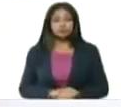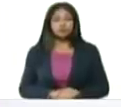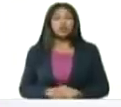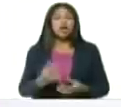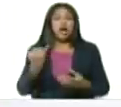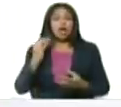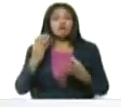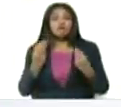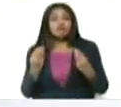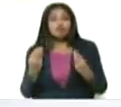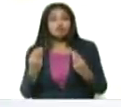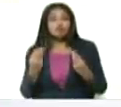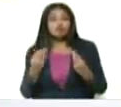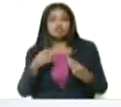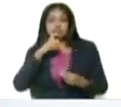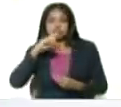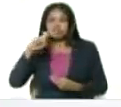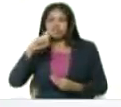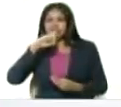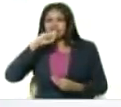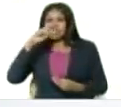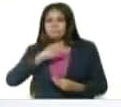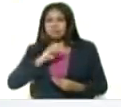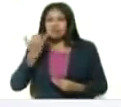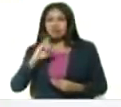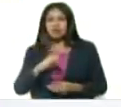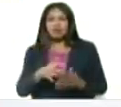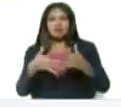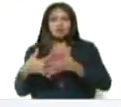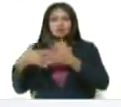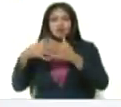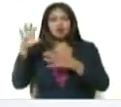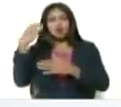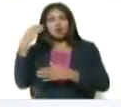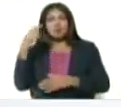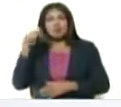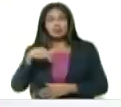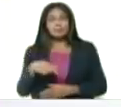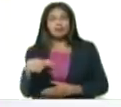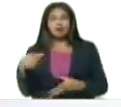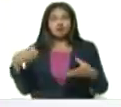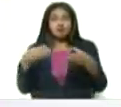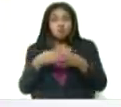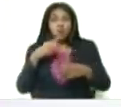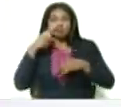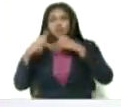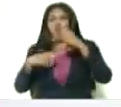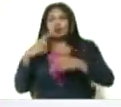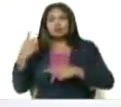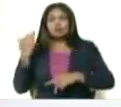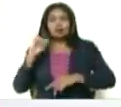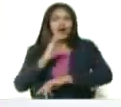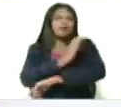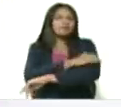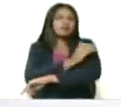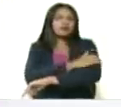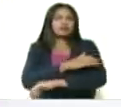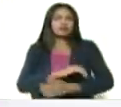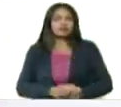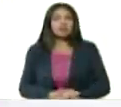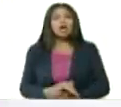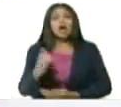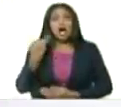mucha mezquindad y envidia en el norte, en Colombia, y en este pequeño grupo de politiqueros de la derecha. Lo